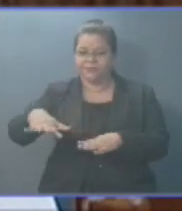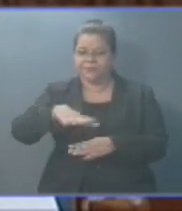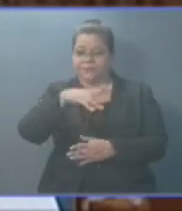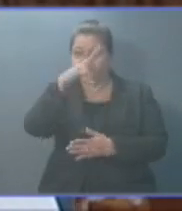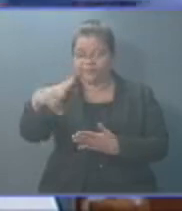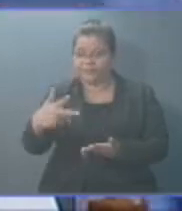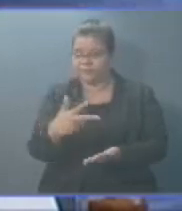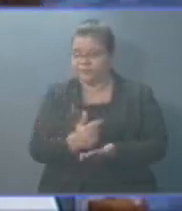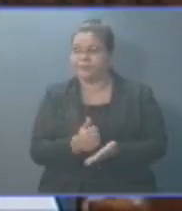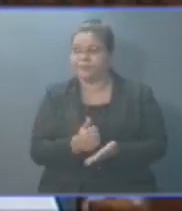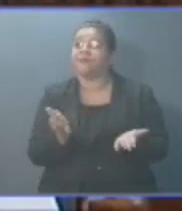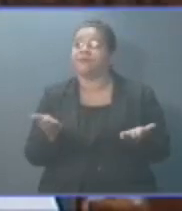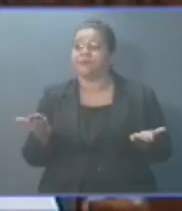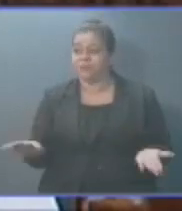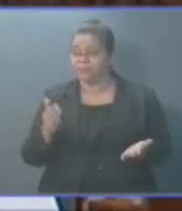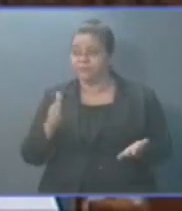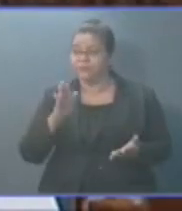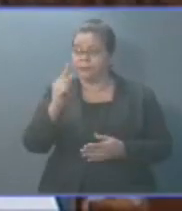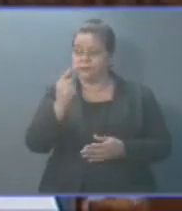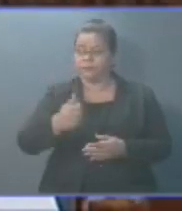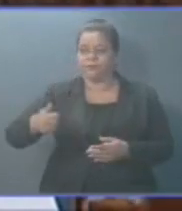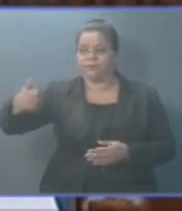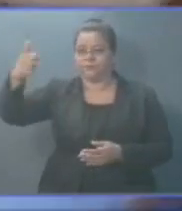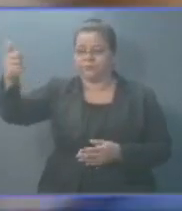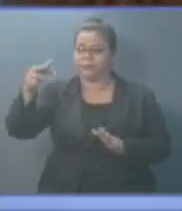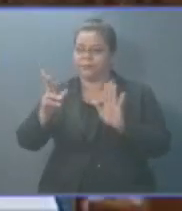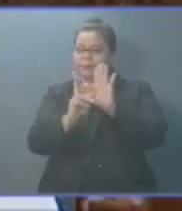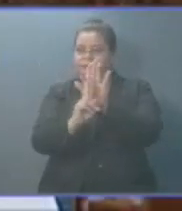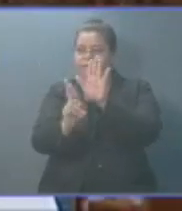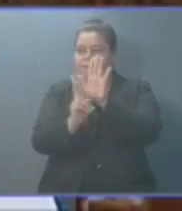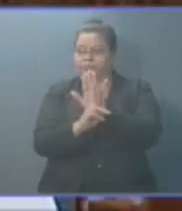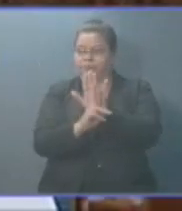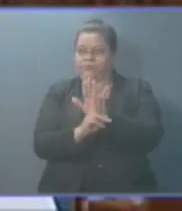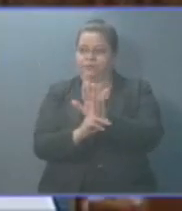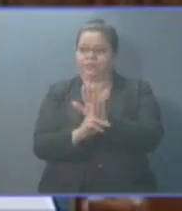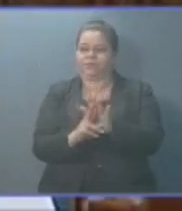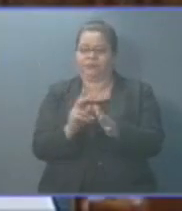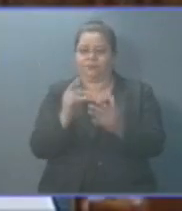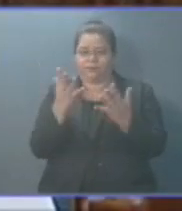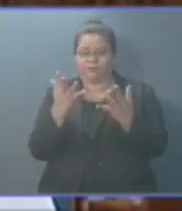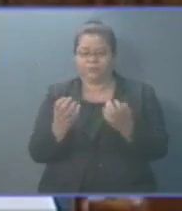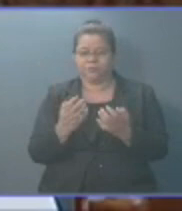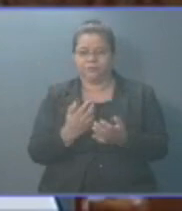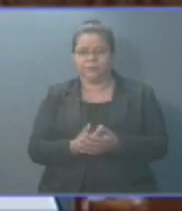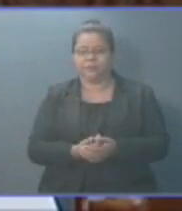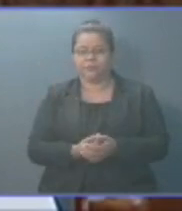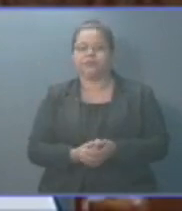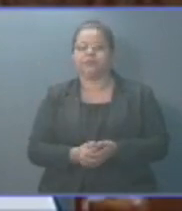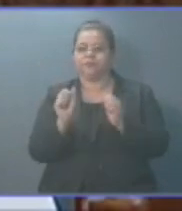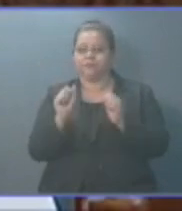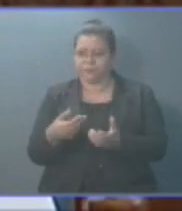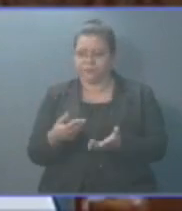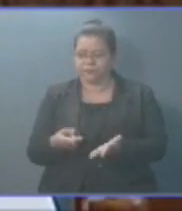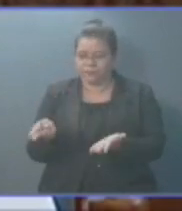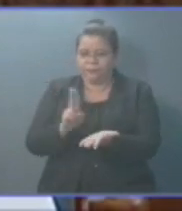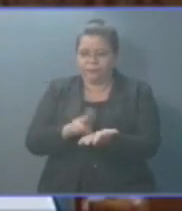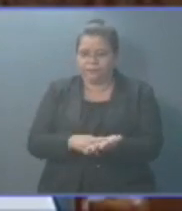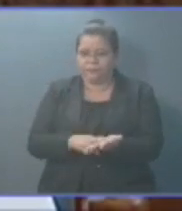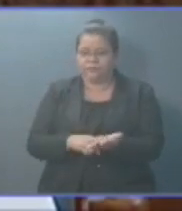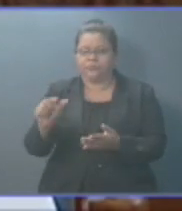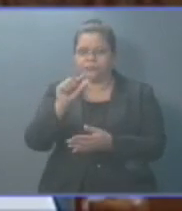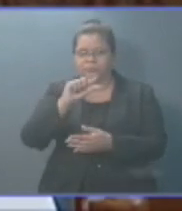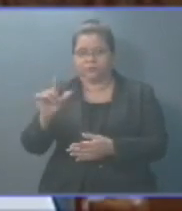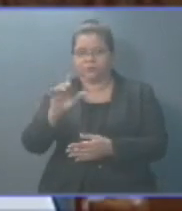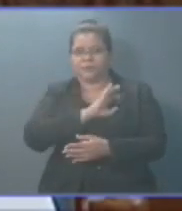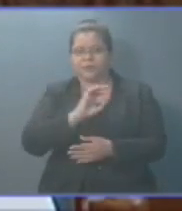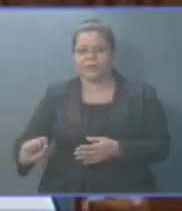Hacienda para que por medio de su titular o del representante que él designare, suscribiera en nombre del Estado y Gobierno